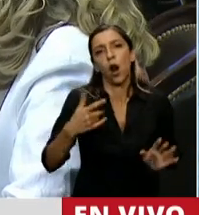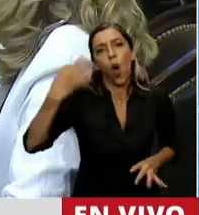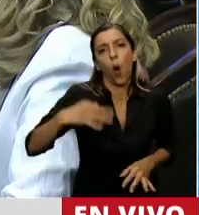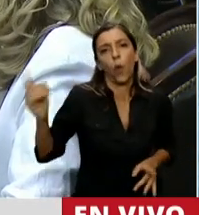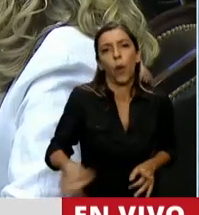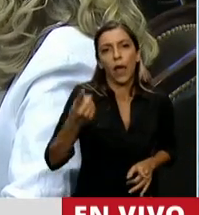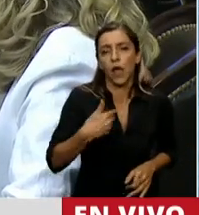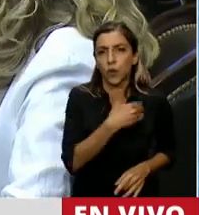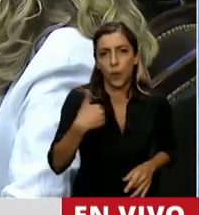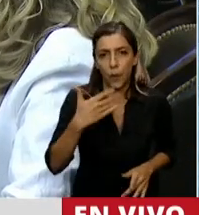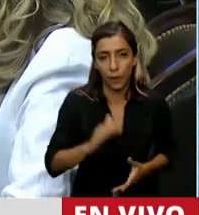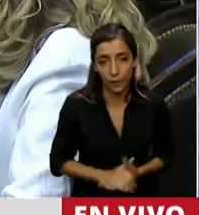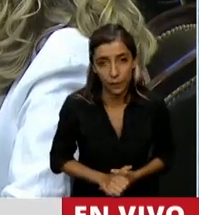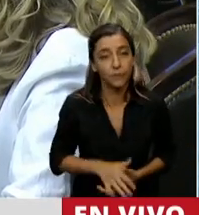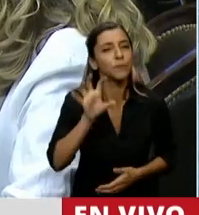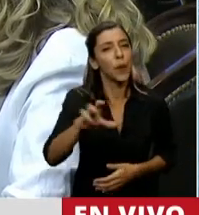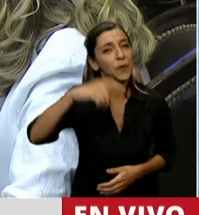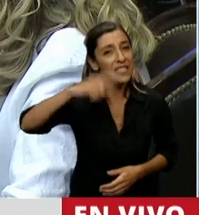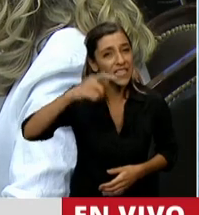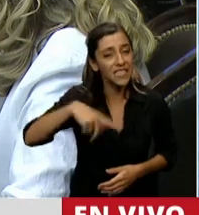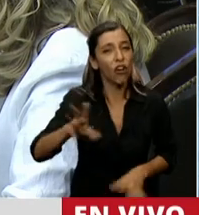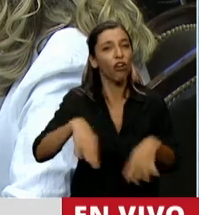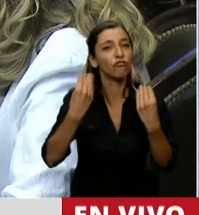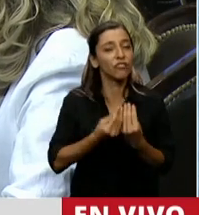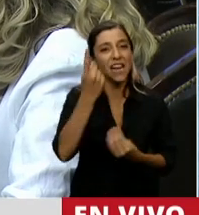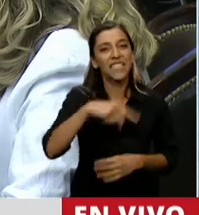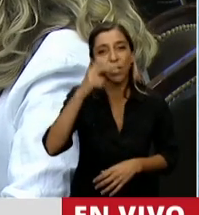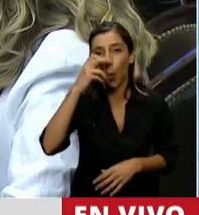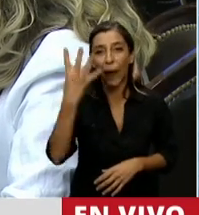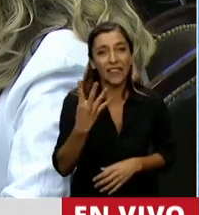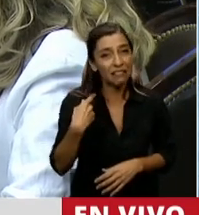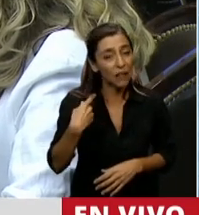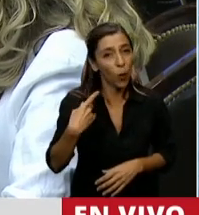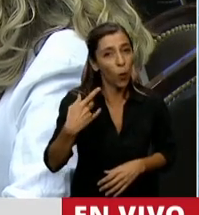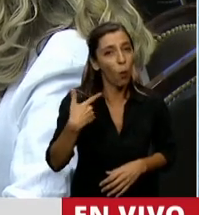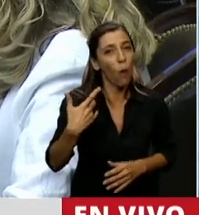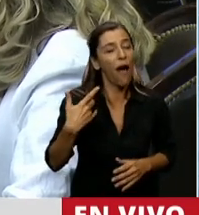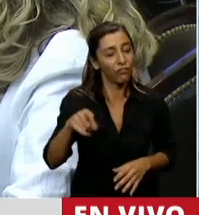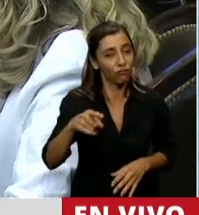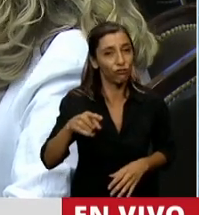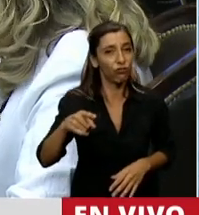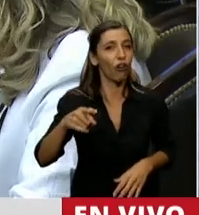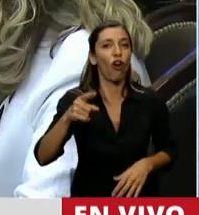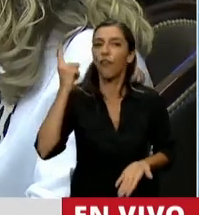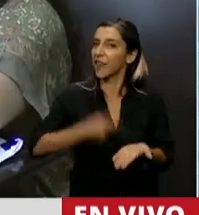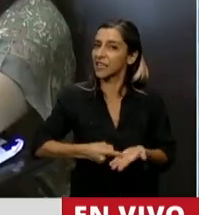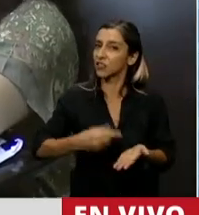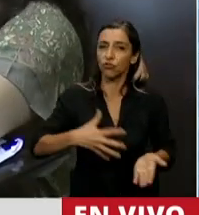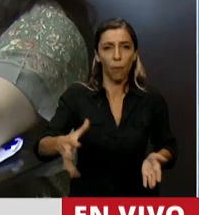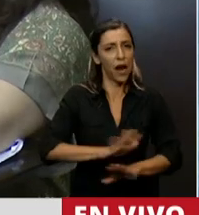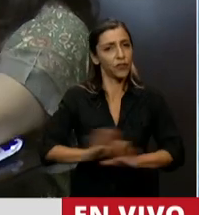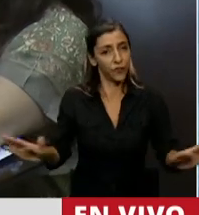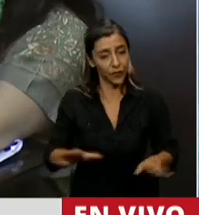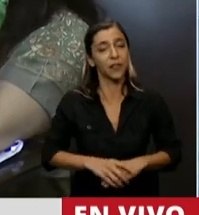va del año, se han practicado y se han efectuado 124 interrupciones legales del embarazo. Cuatro de ellas se han hecho en